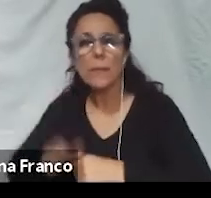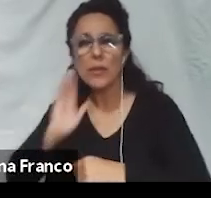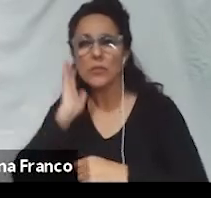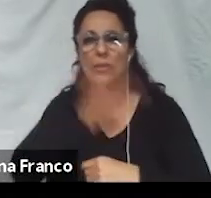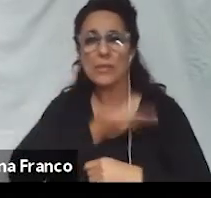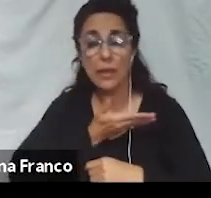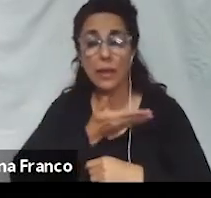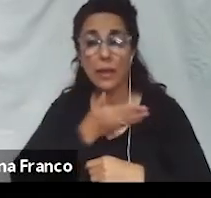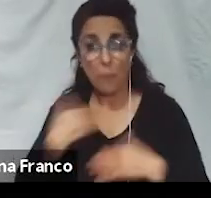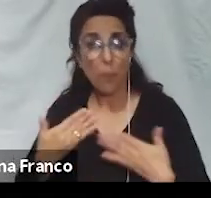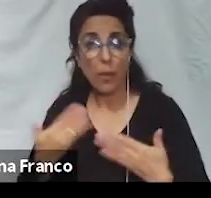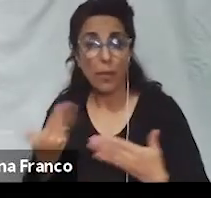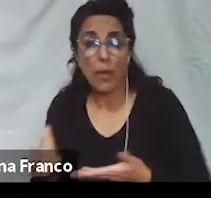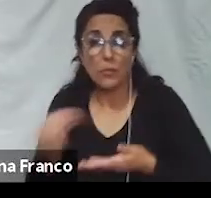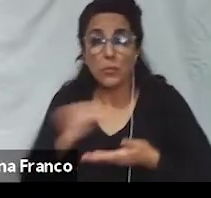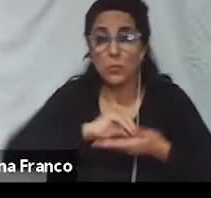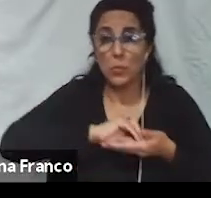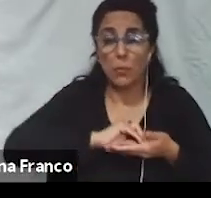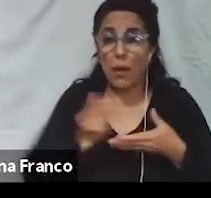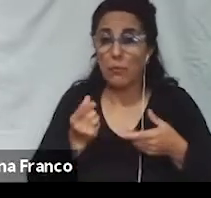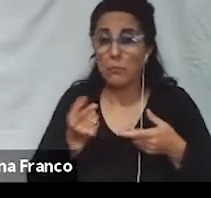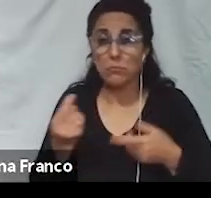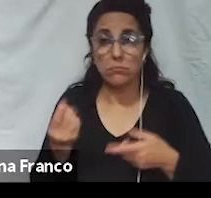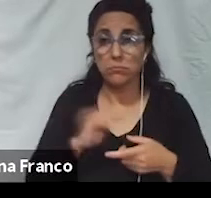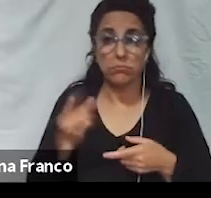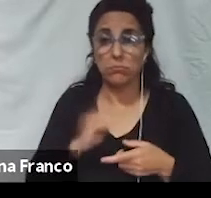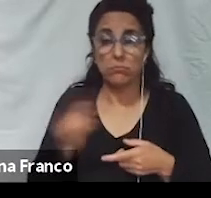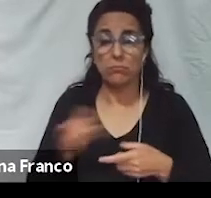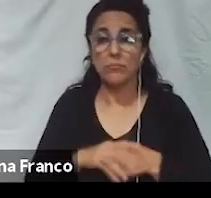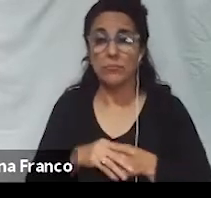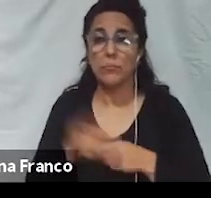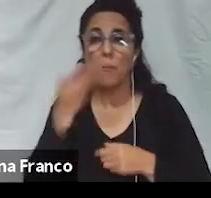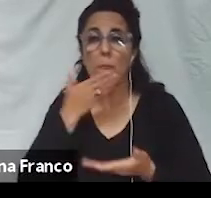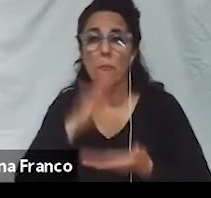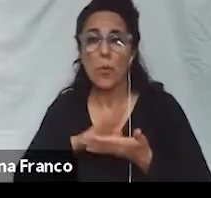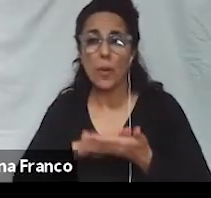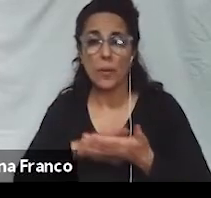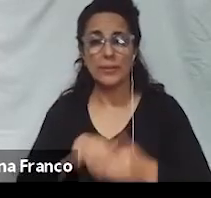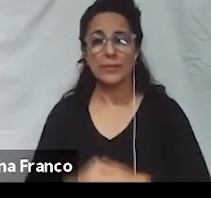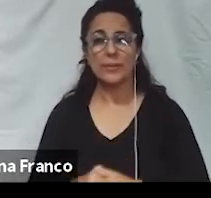color. Entonces puede ser muy útil para complementar estas pruebas que nosotros vamos a ir haciendo.